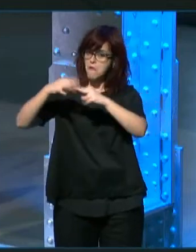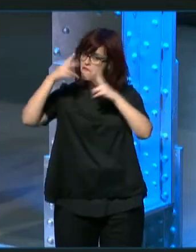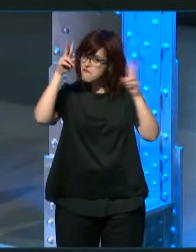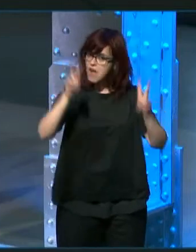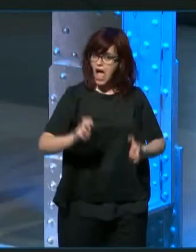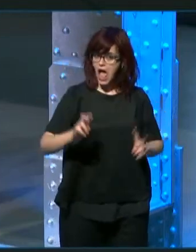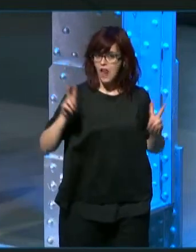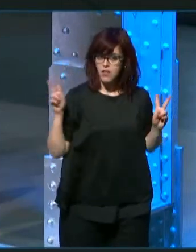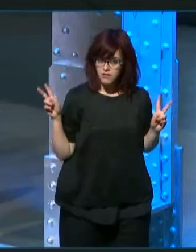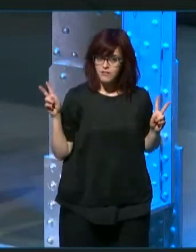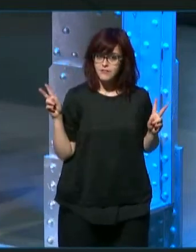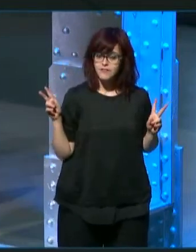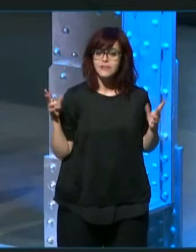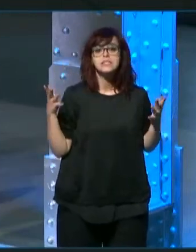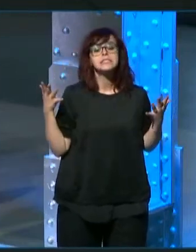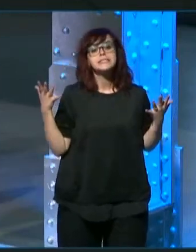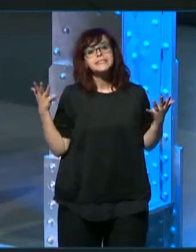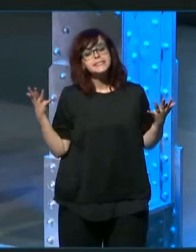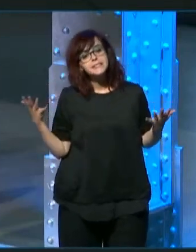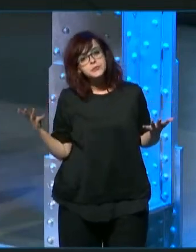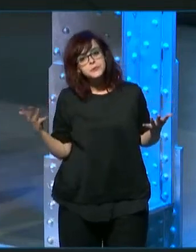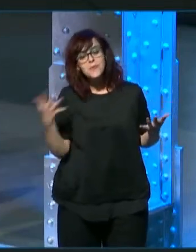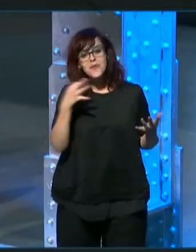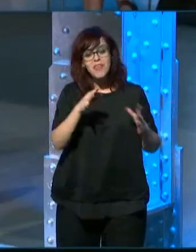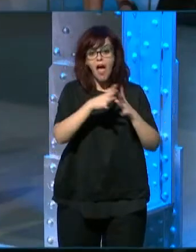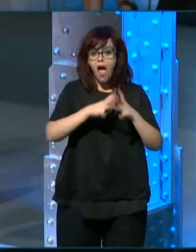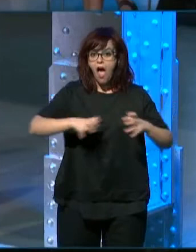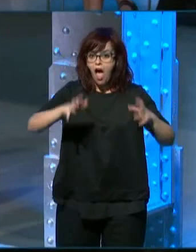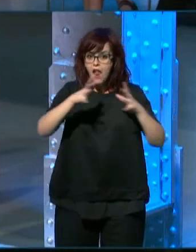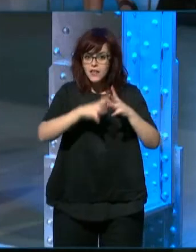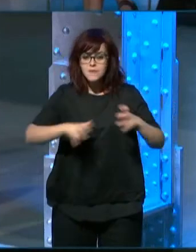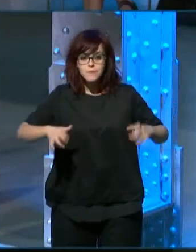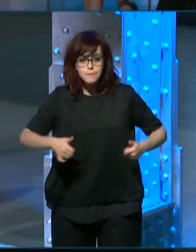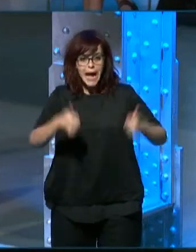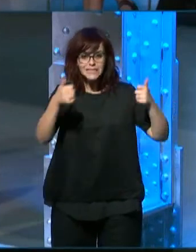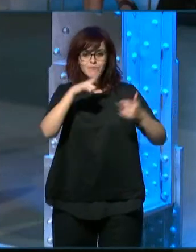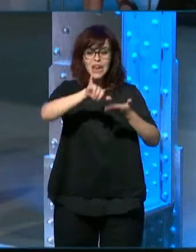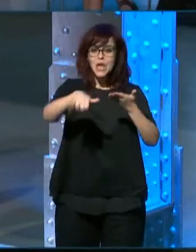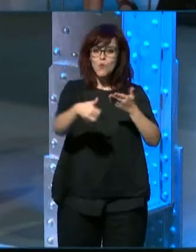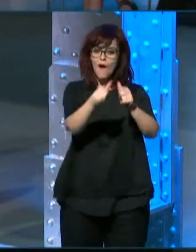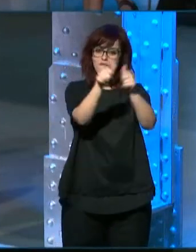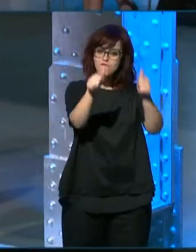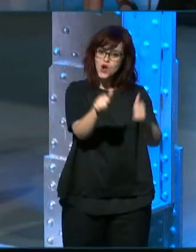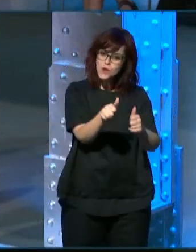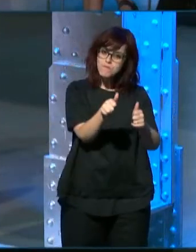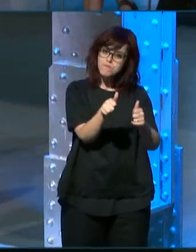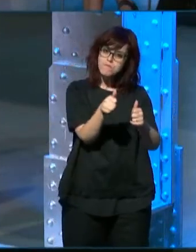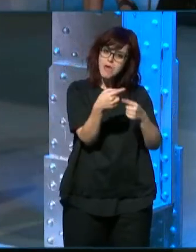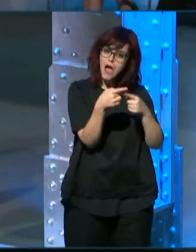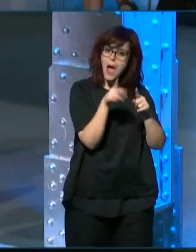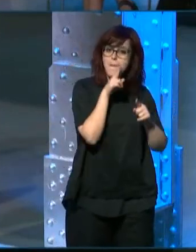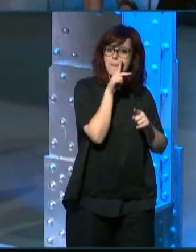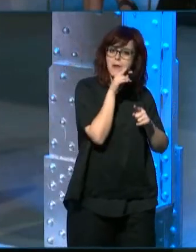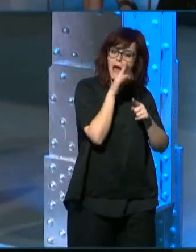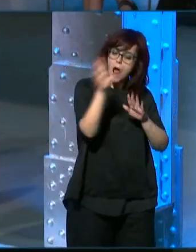montaje. Tal vez me hubiera llamado más la atención ese lenguaje que el lenguaje verbal, ¿no?